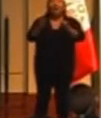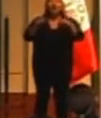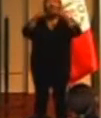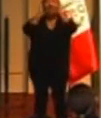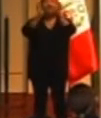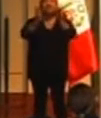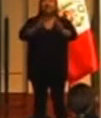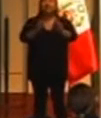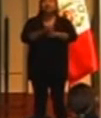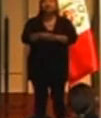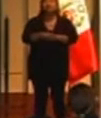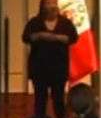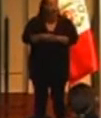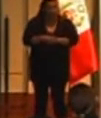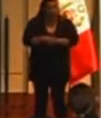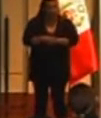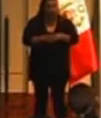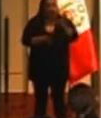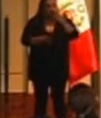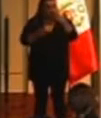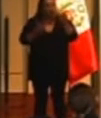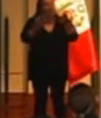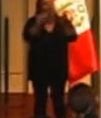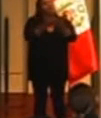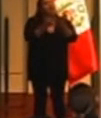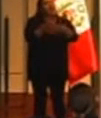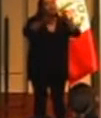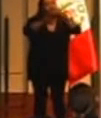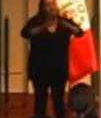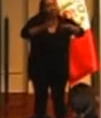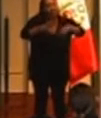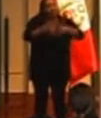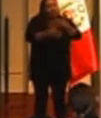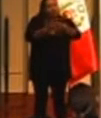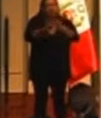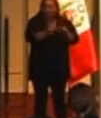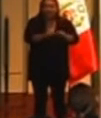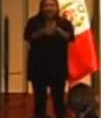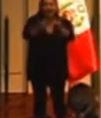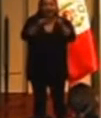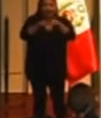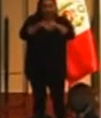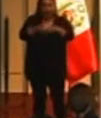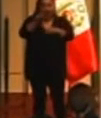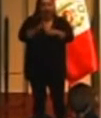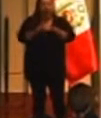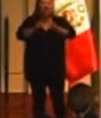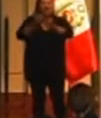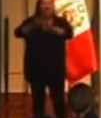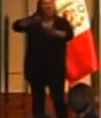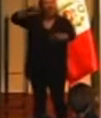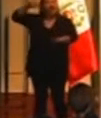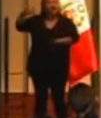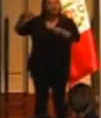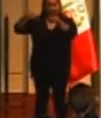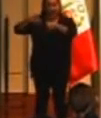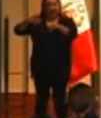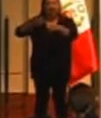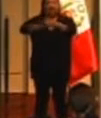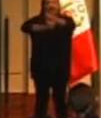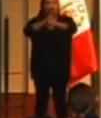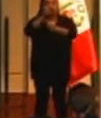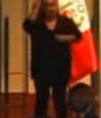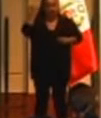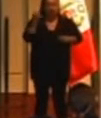atendieron. Con eso se galvaniza el procedimiento y el procedimiento sigue. Pero fíjense, antes que eso, el año